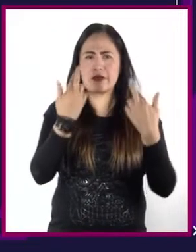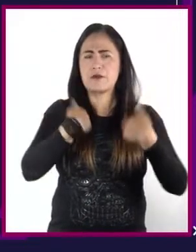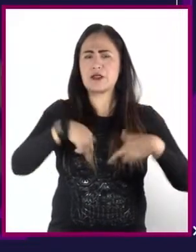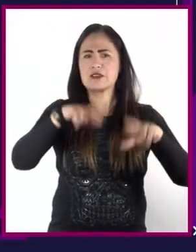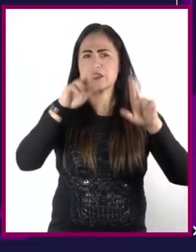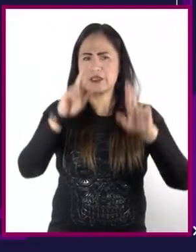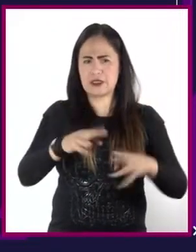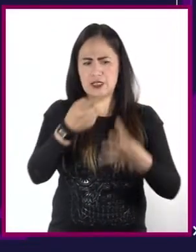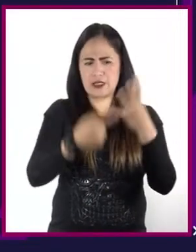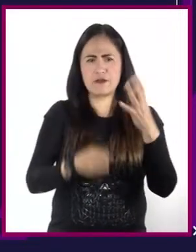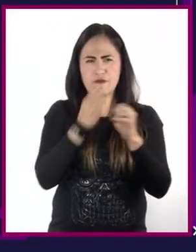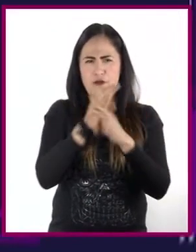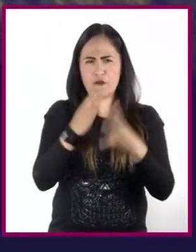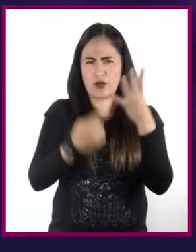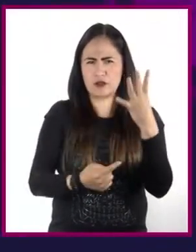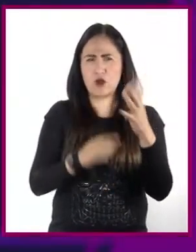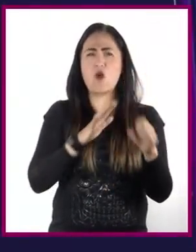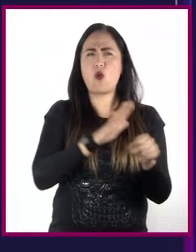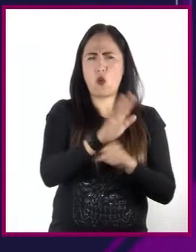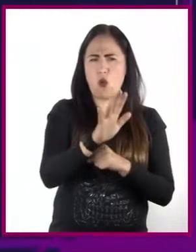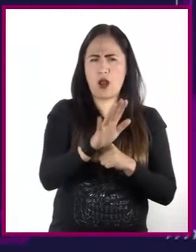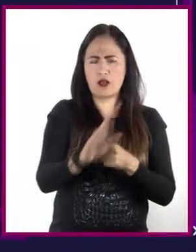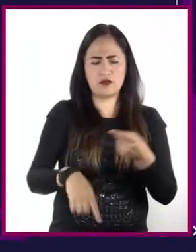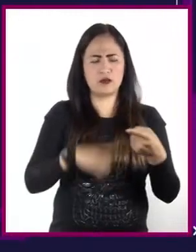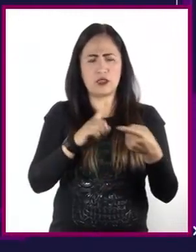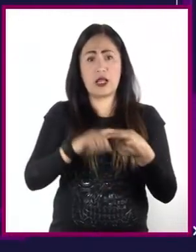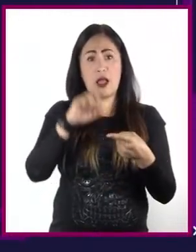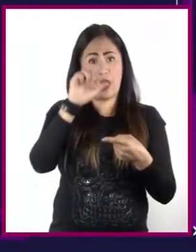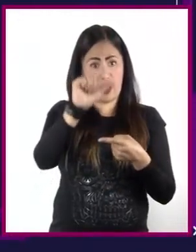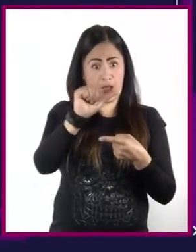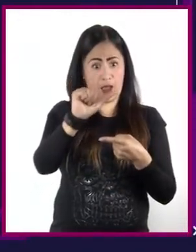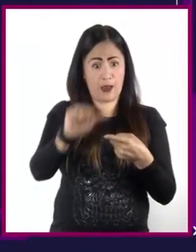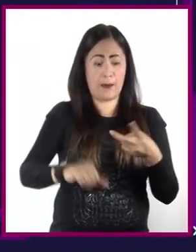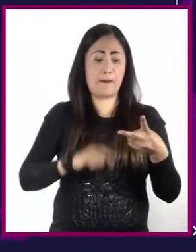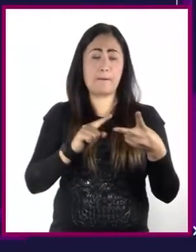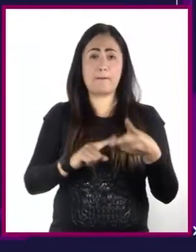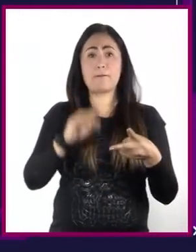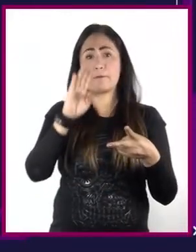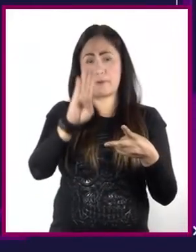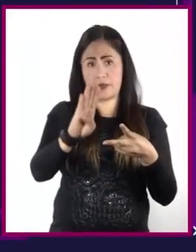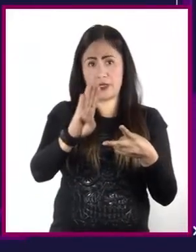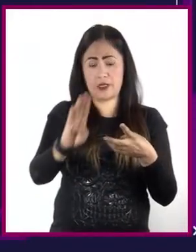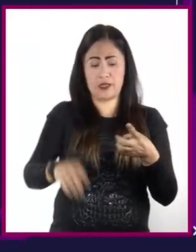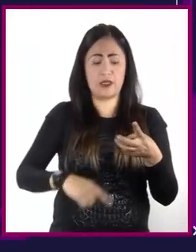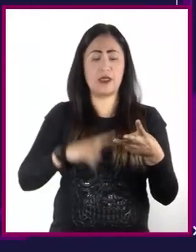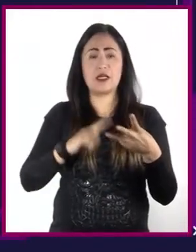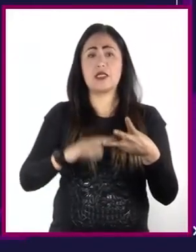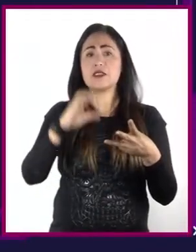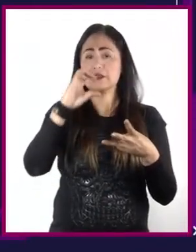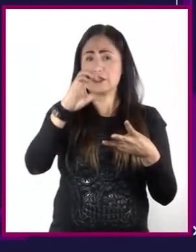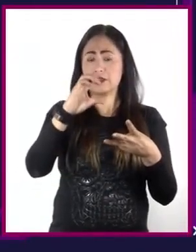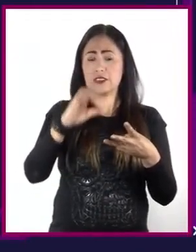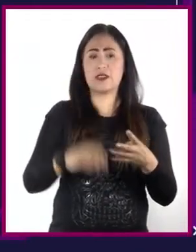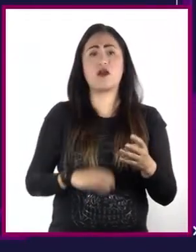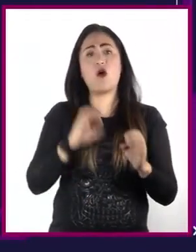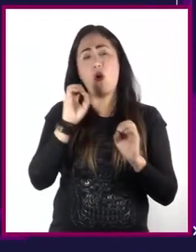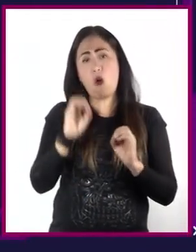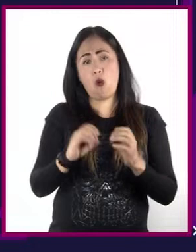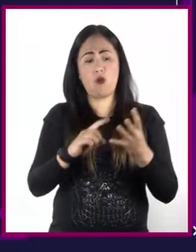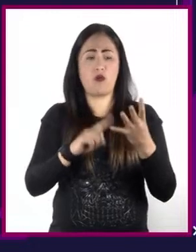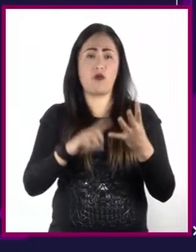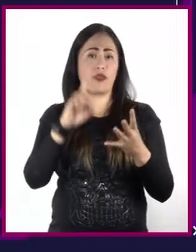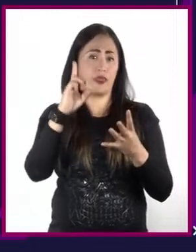datos obtenidos? Inciso A, inciso B, inciso C o inciso